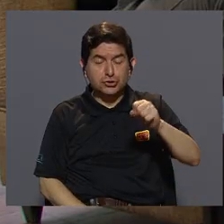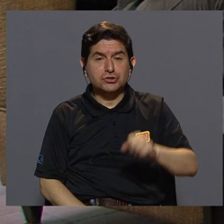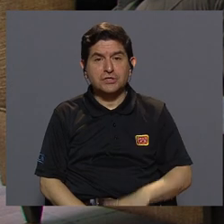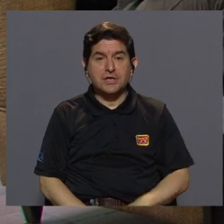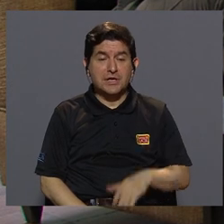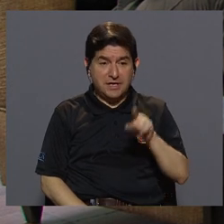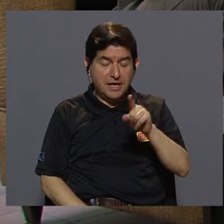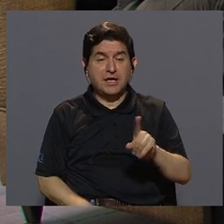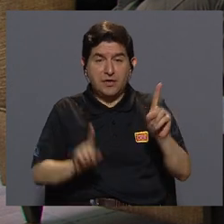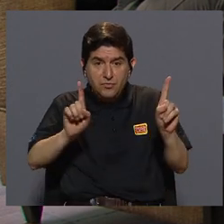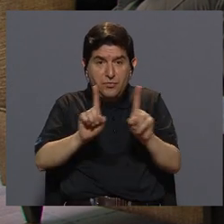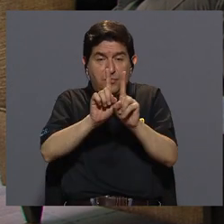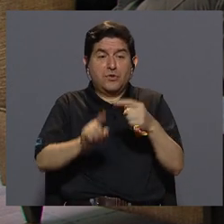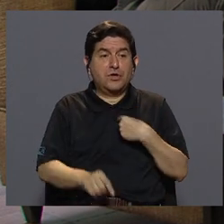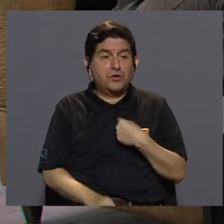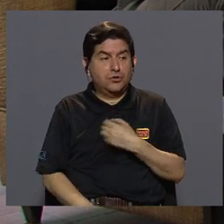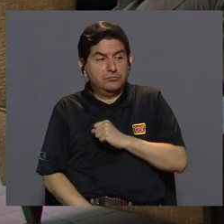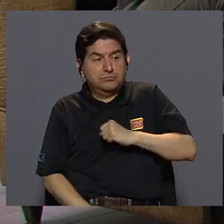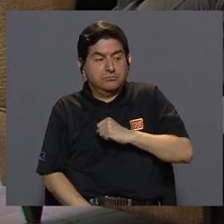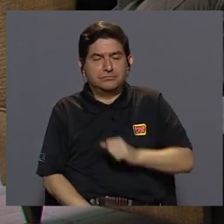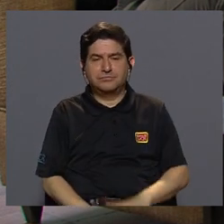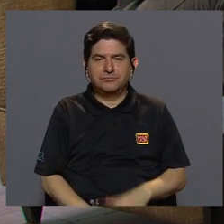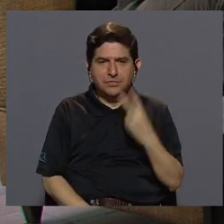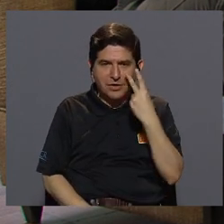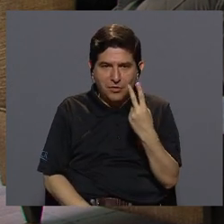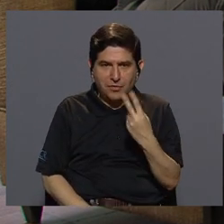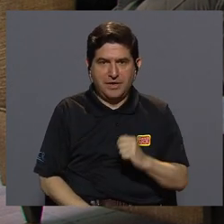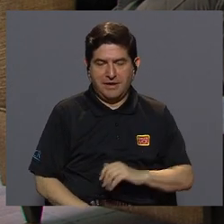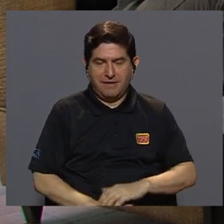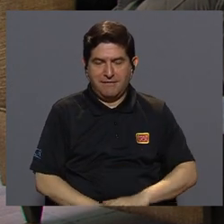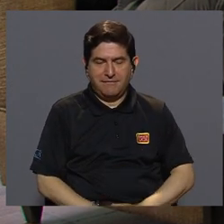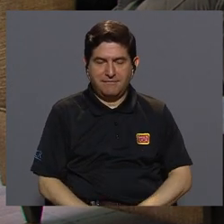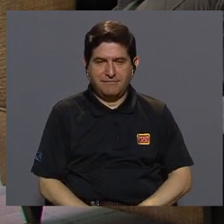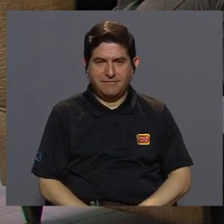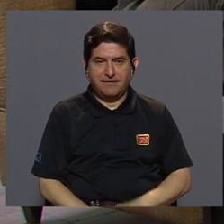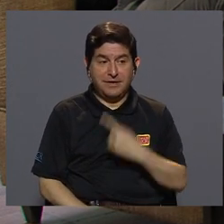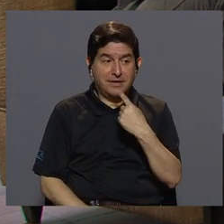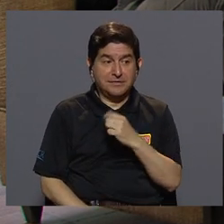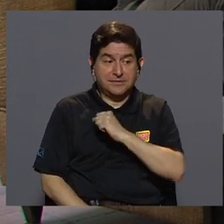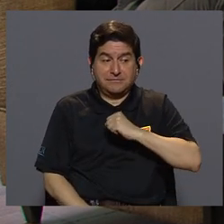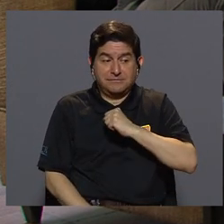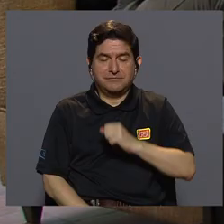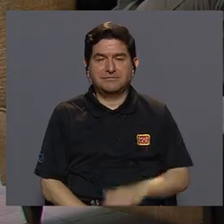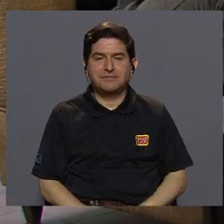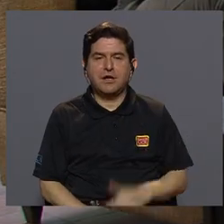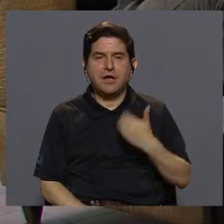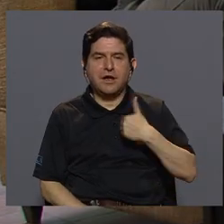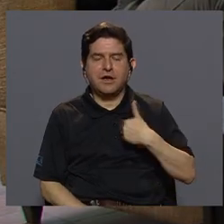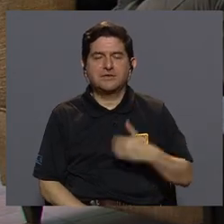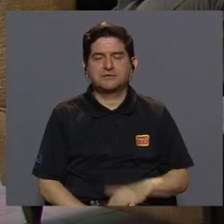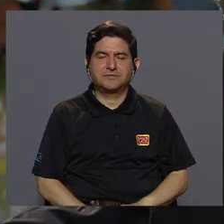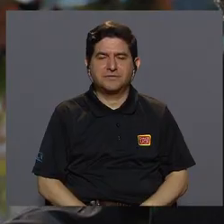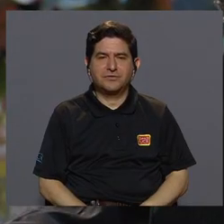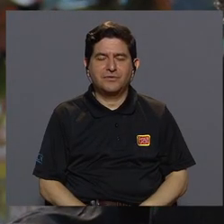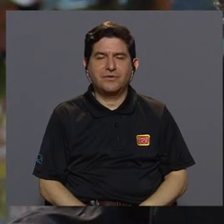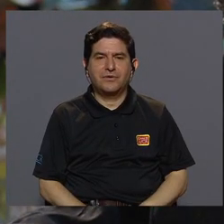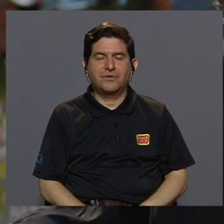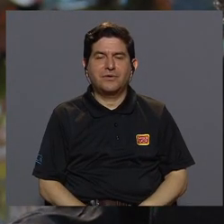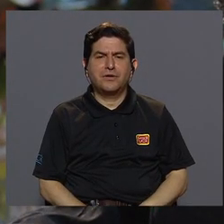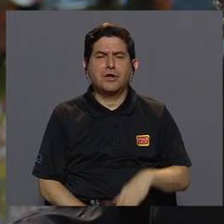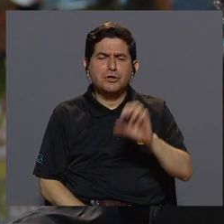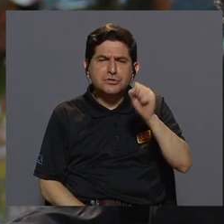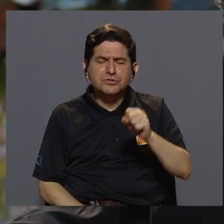y estaba la palmilla. Entonces yo le hacía así porque yo lo veía con el ojo, ¿verdad? Tal cosa. Y entonces el señor llega y dice,